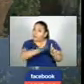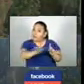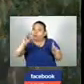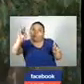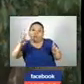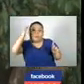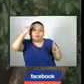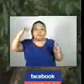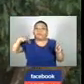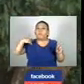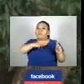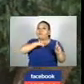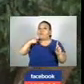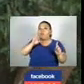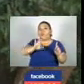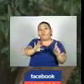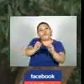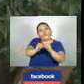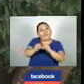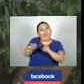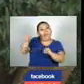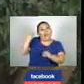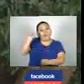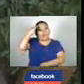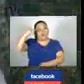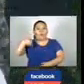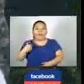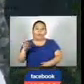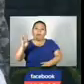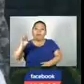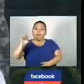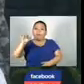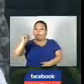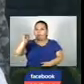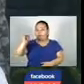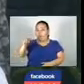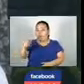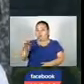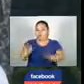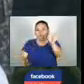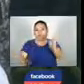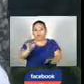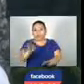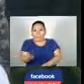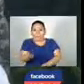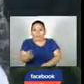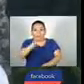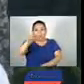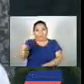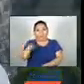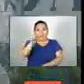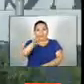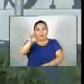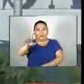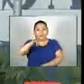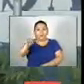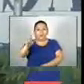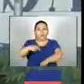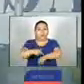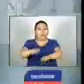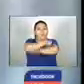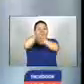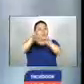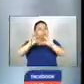feminicidio agravado de su expareja, Briana Flores. La audiencia inicial está programada para este jueves 15 de julio a las 10 de la